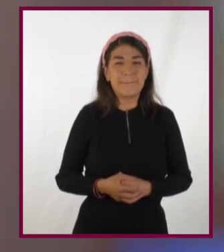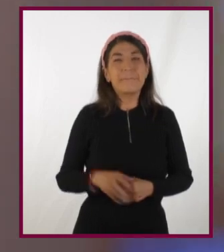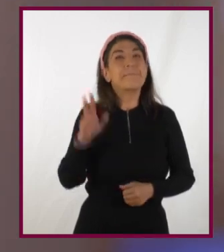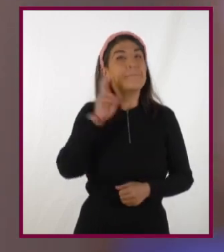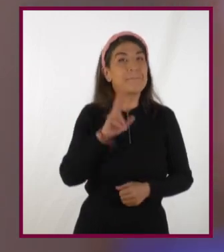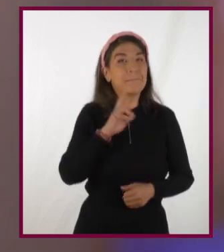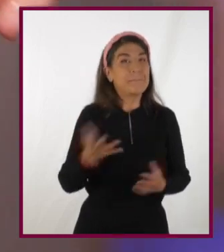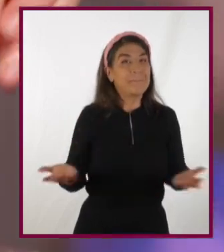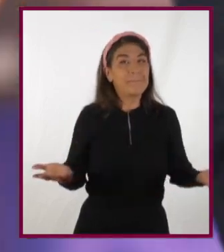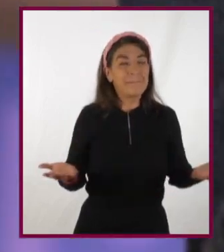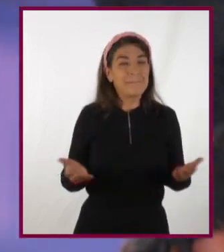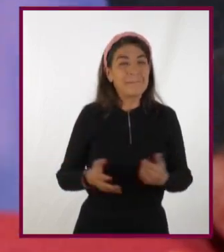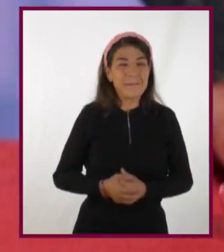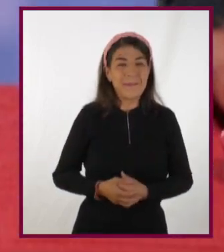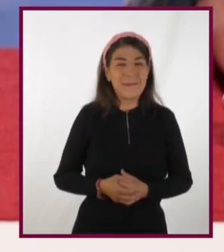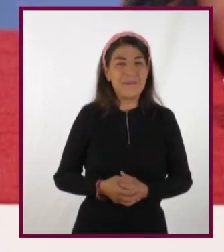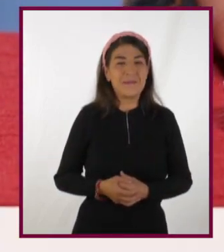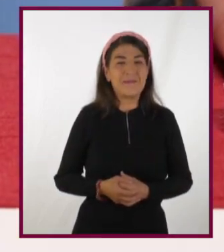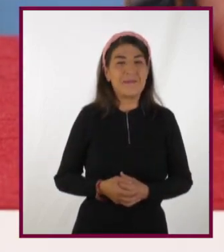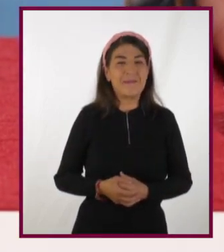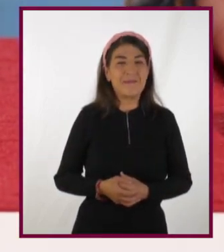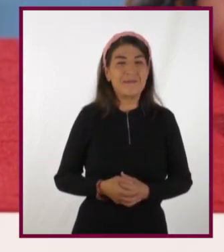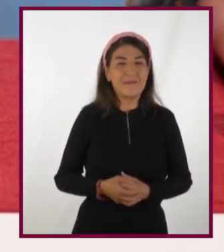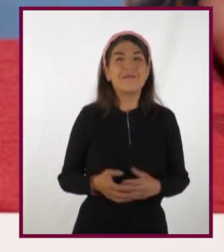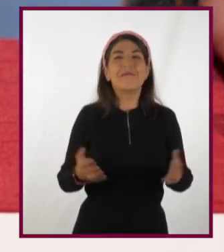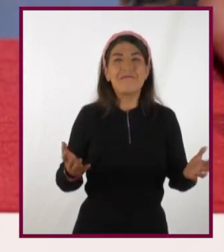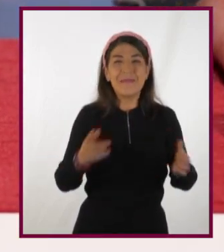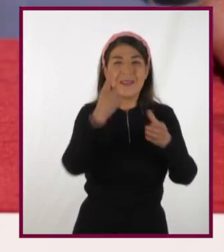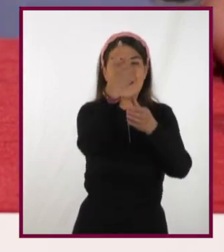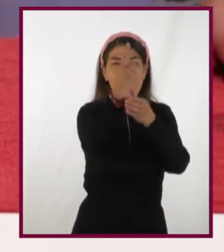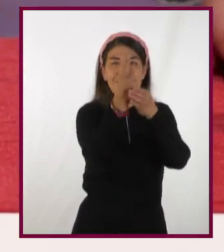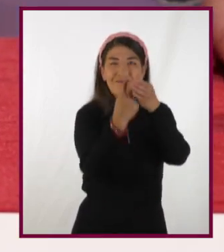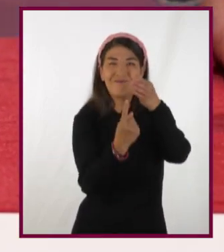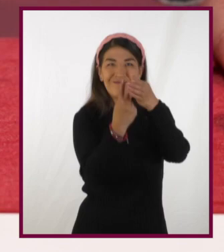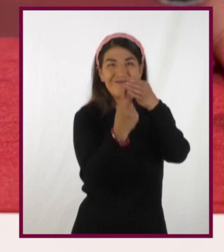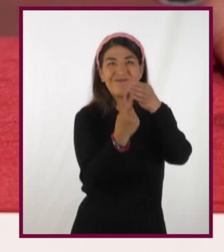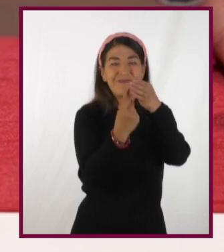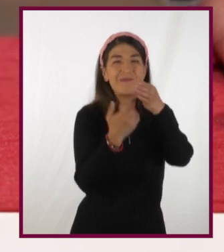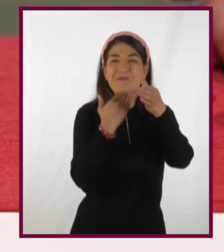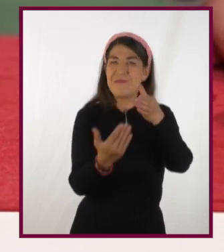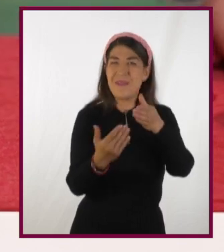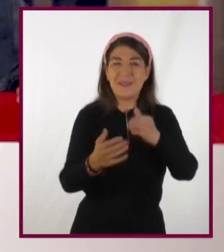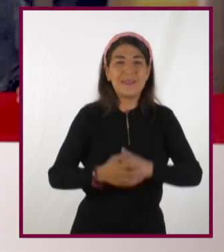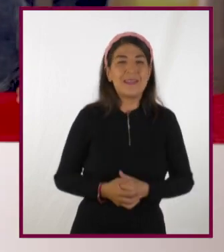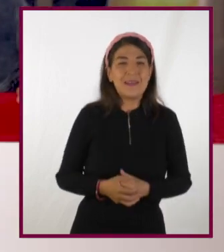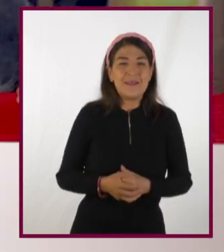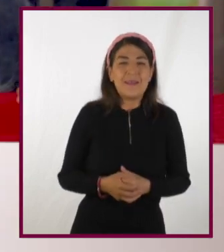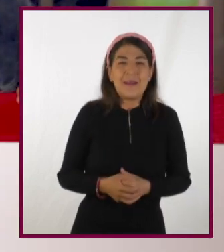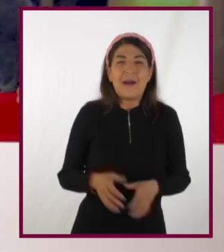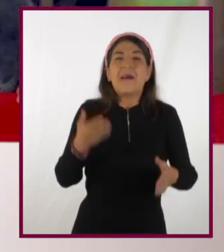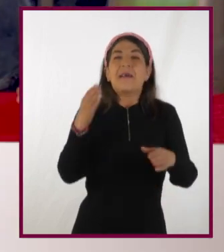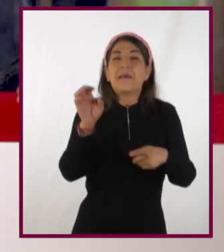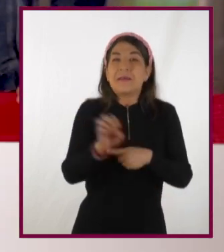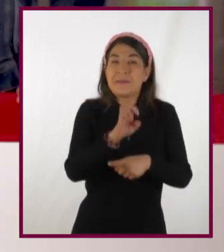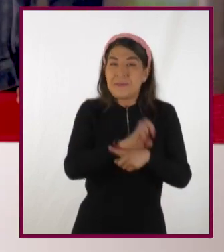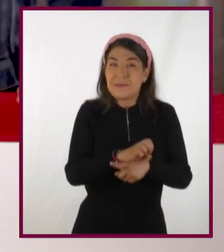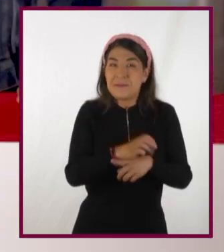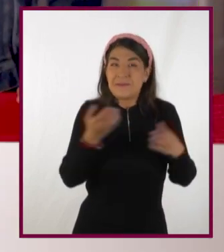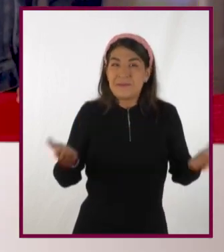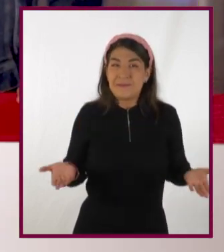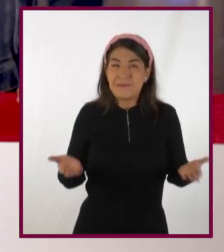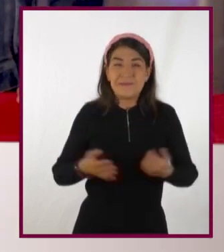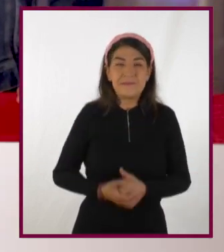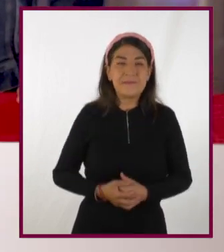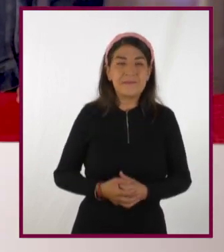Vamos a comprobar. A ver qué tal reposa en el agua. Ahí está. ¡Súper! Reposa verticalmente. Entonces,